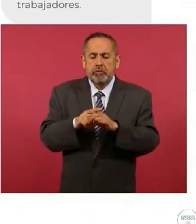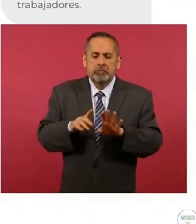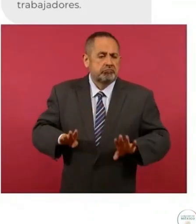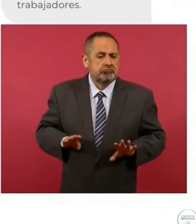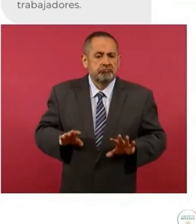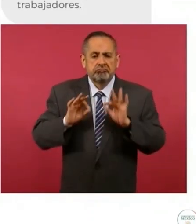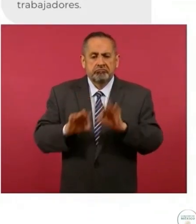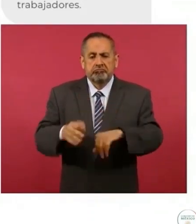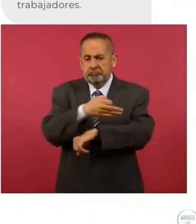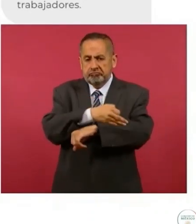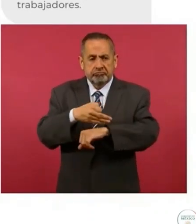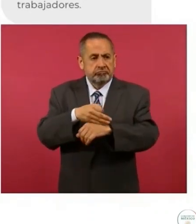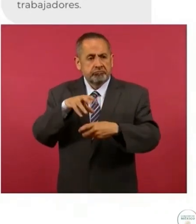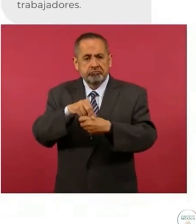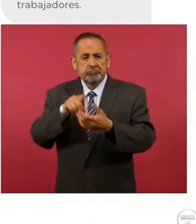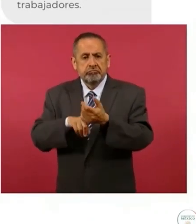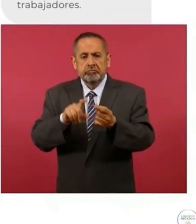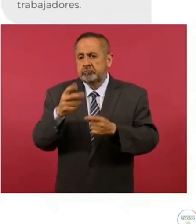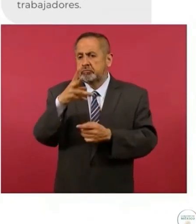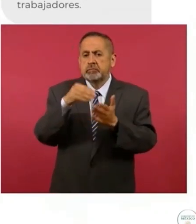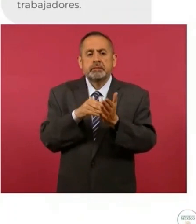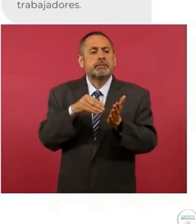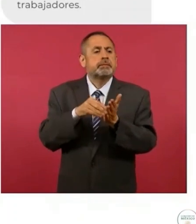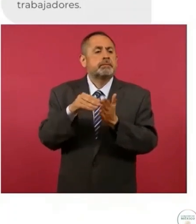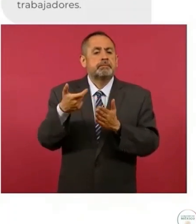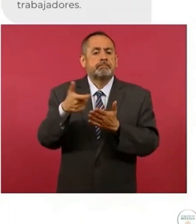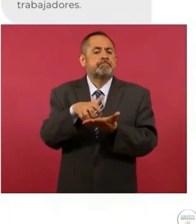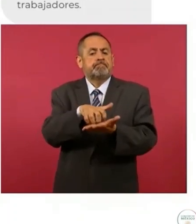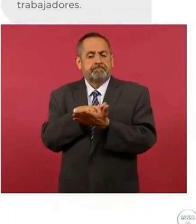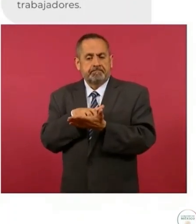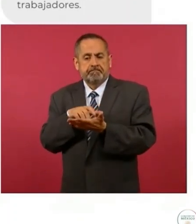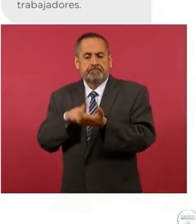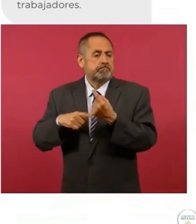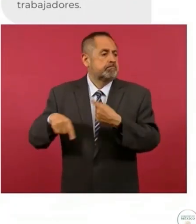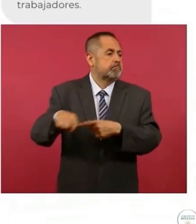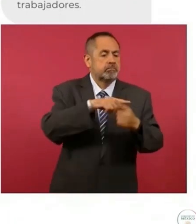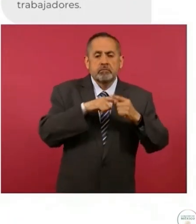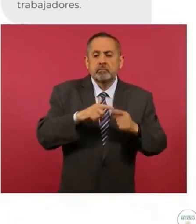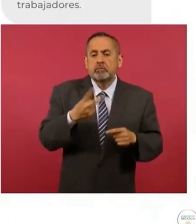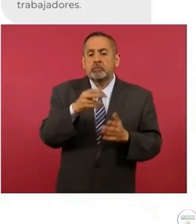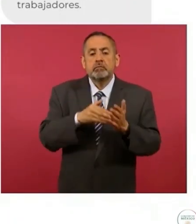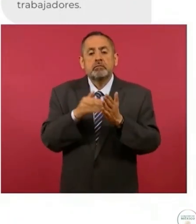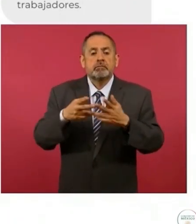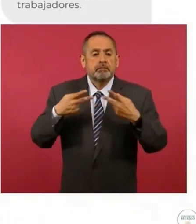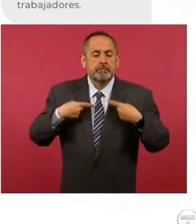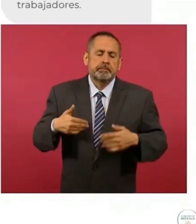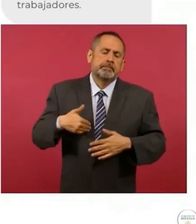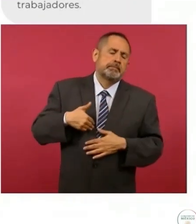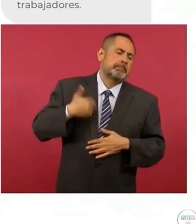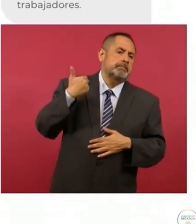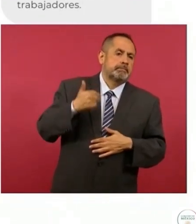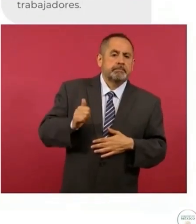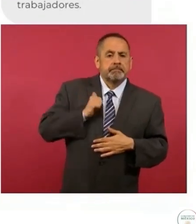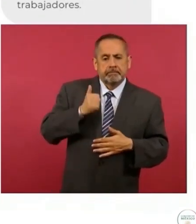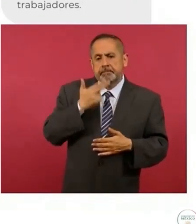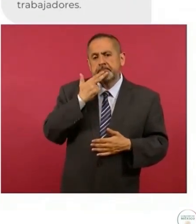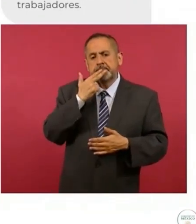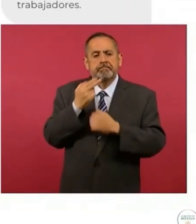a las familias de 24 mil millones de pesos y que benefició a 2 millones de personas. Finalmente, presidente,